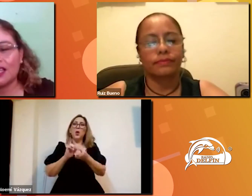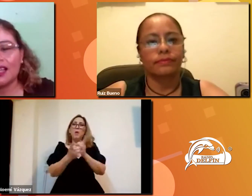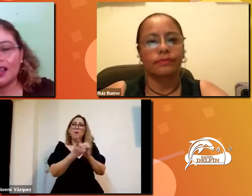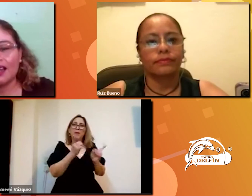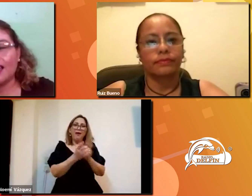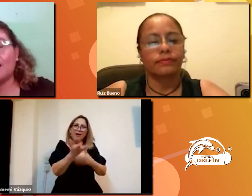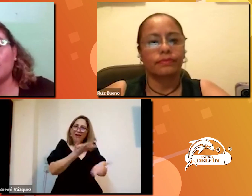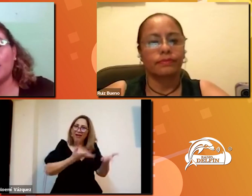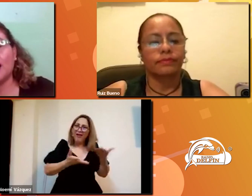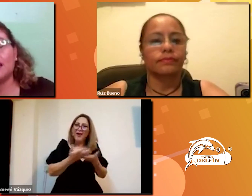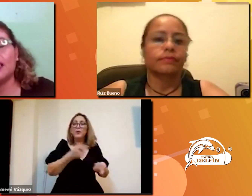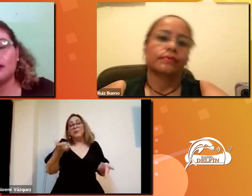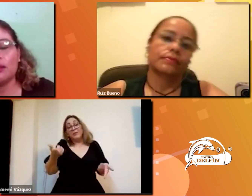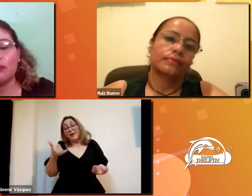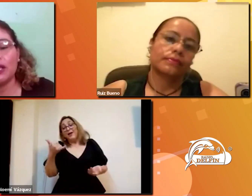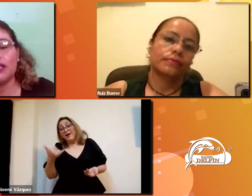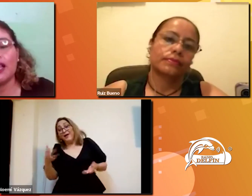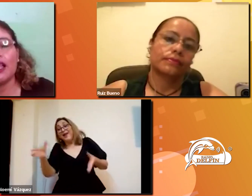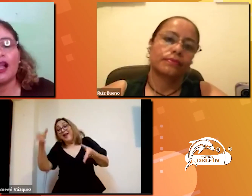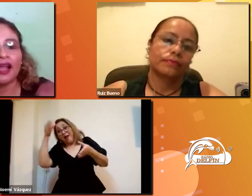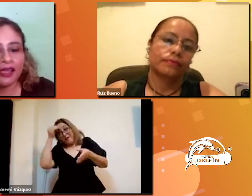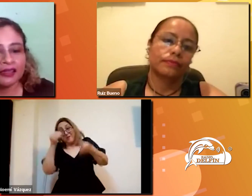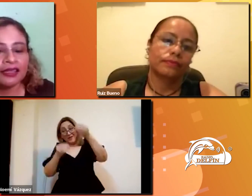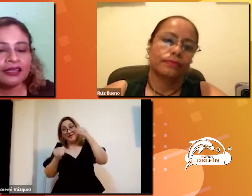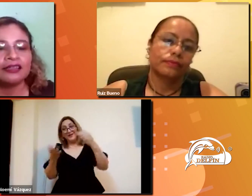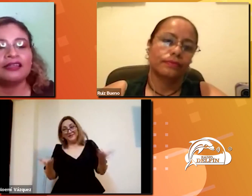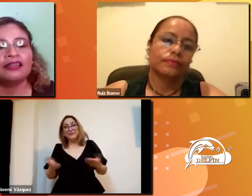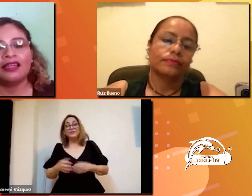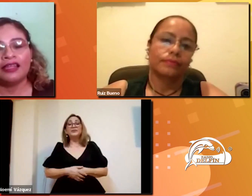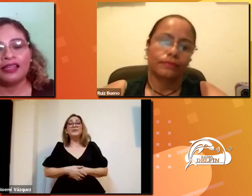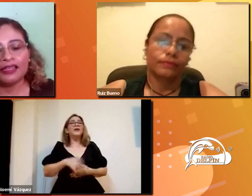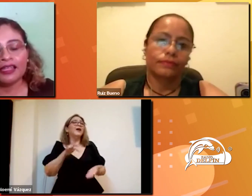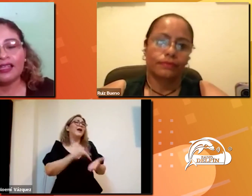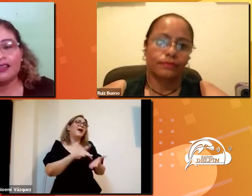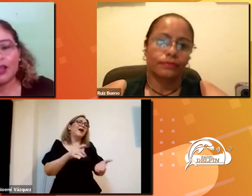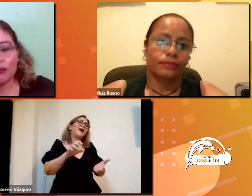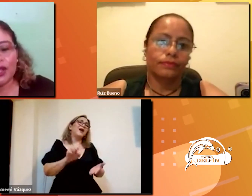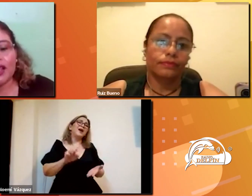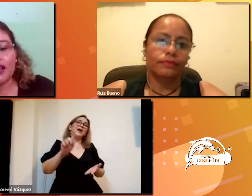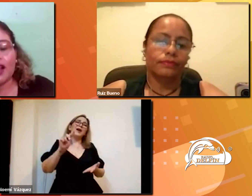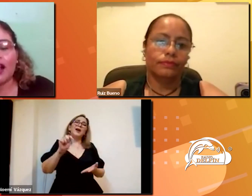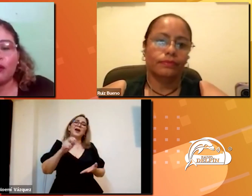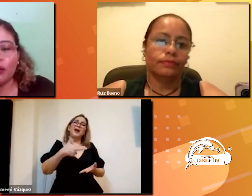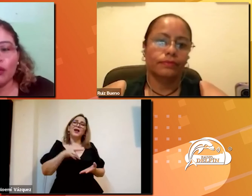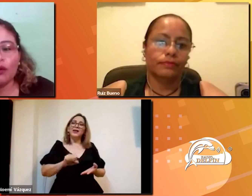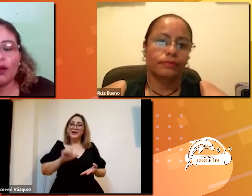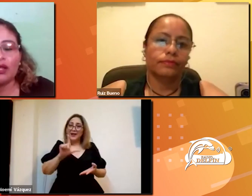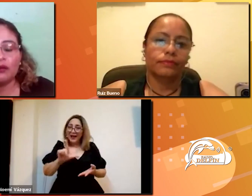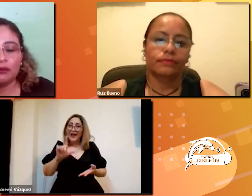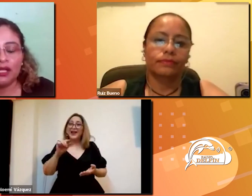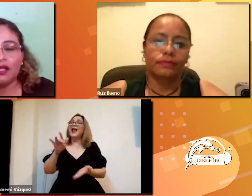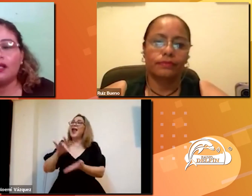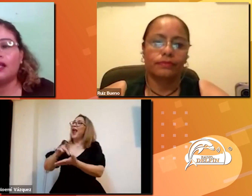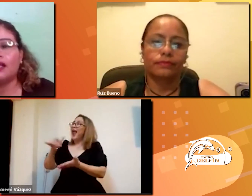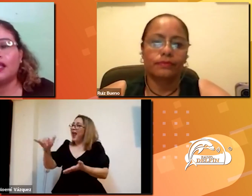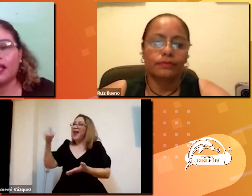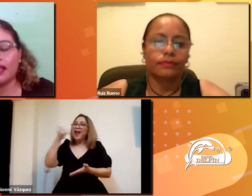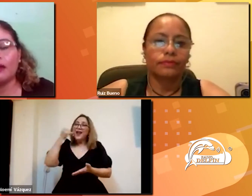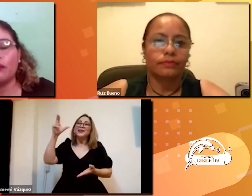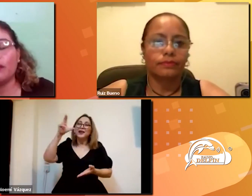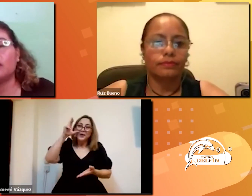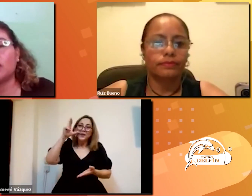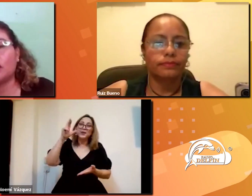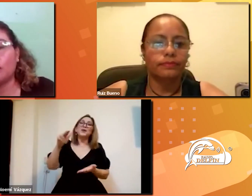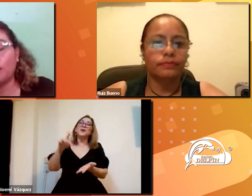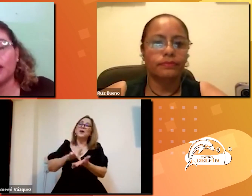pues le damos las gracias nuevamente a Ete y también a Julio, a Noemí, que